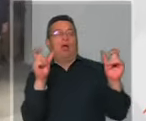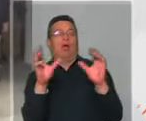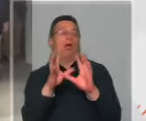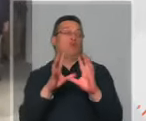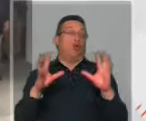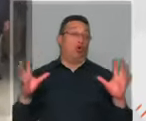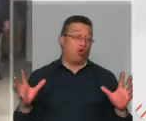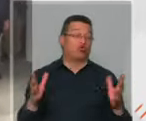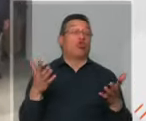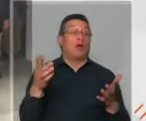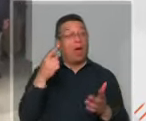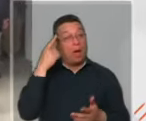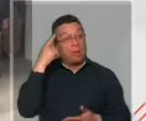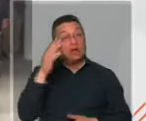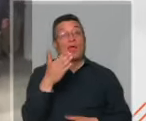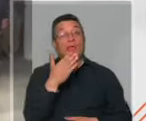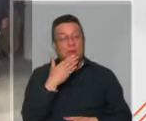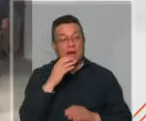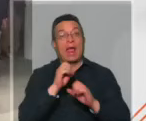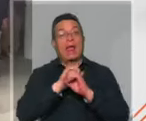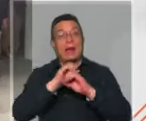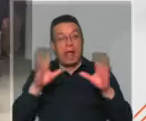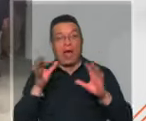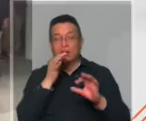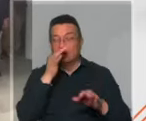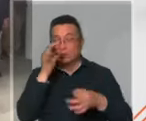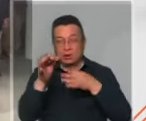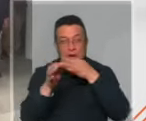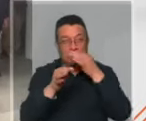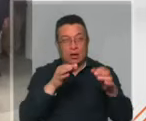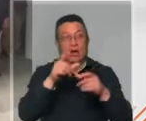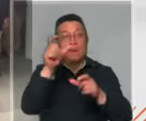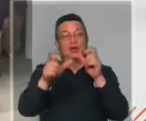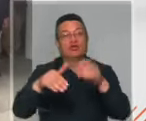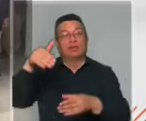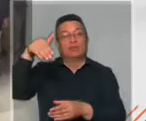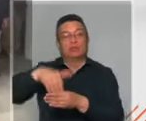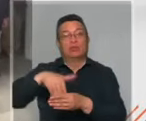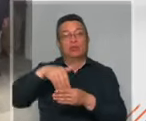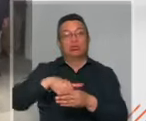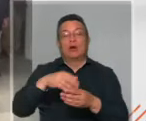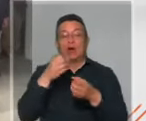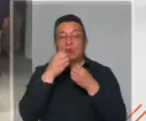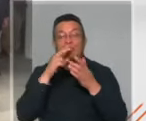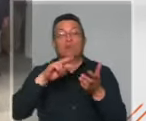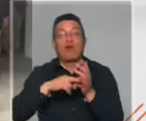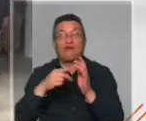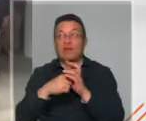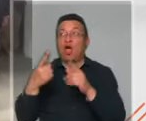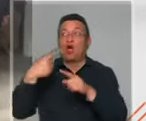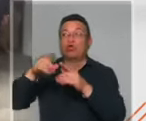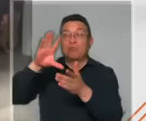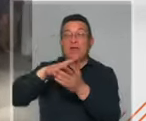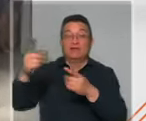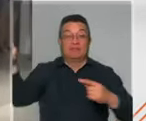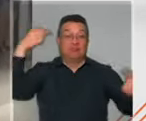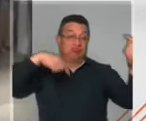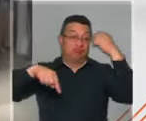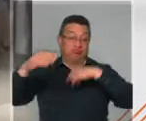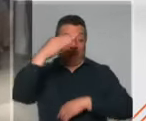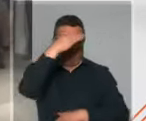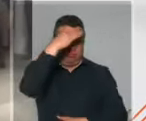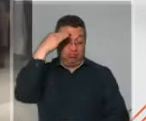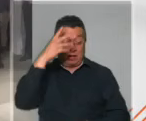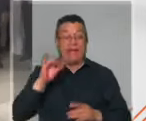también llegando de manera muy clara y efectiva a un electorado que quiere hablar de crisis migratoria, especialmente de